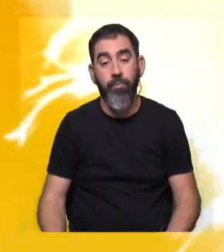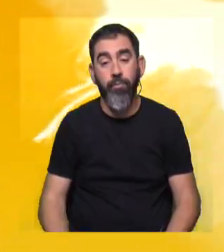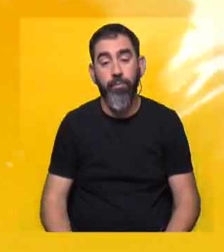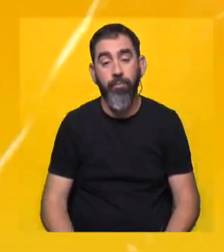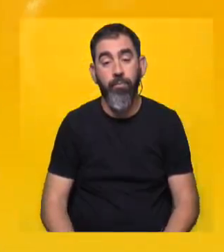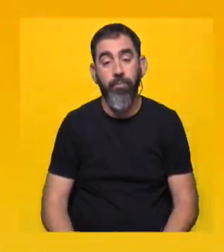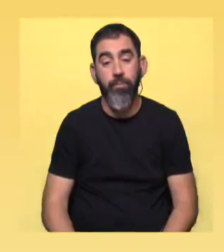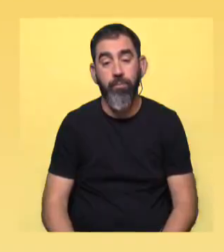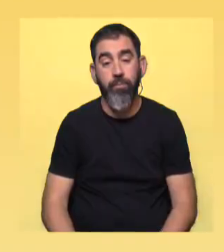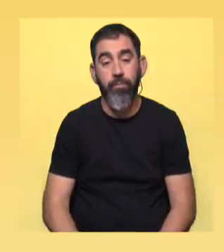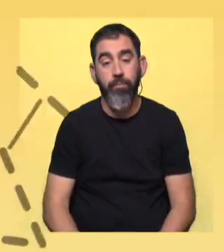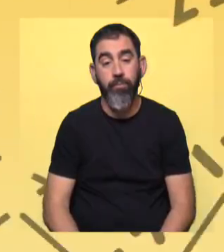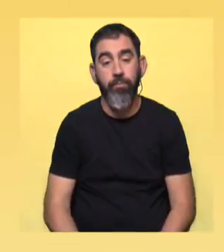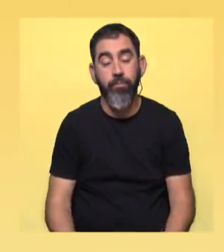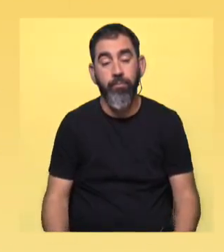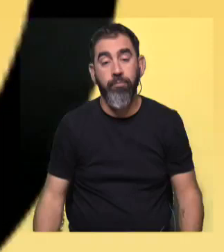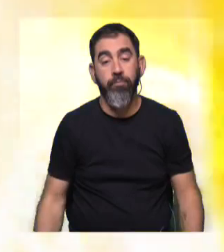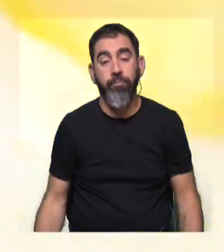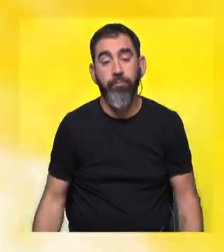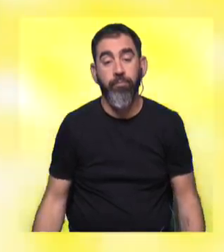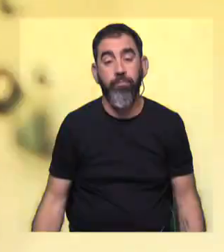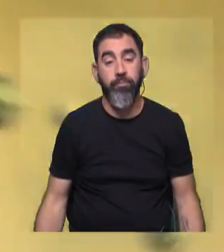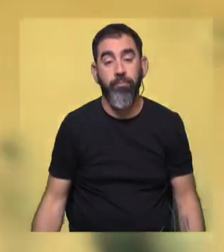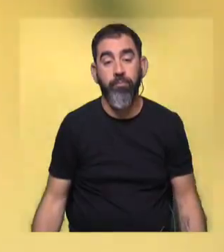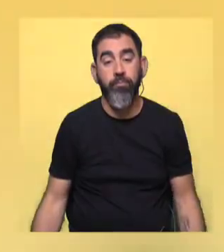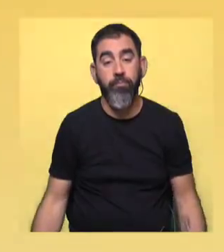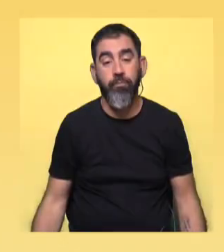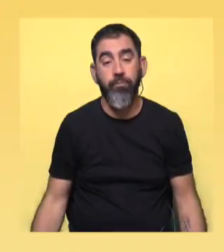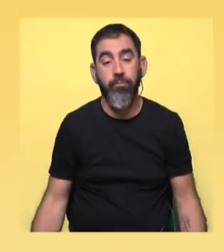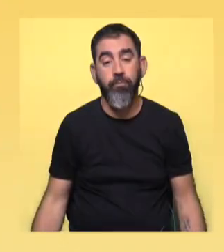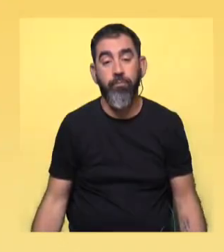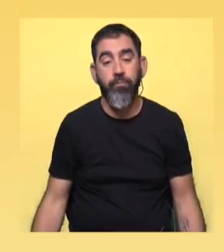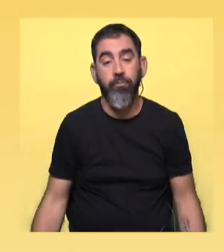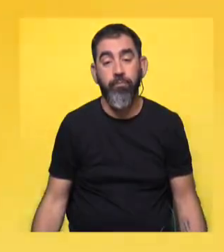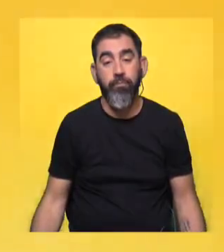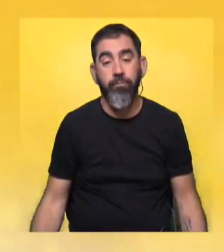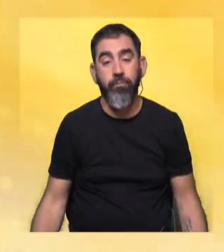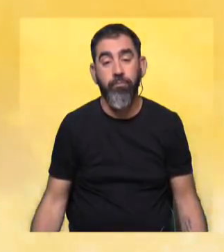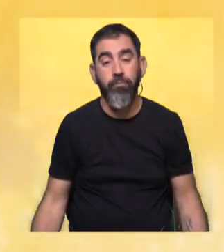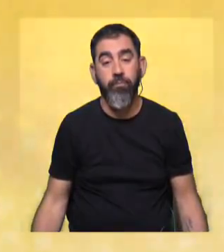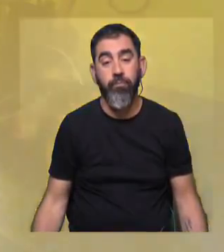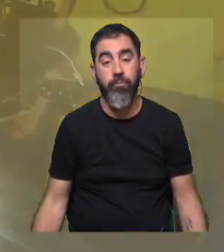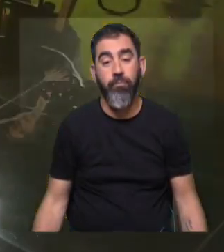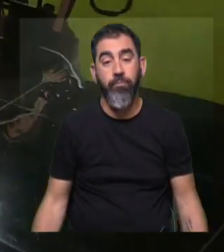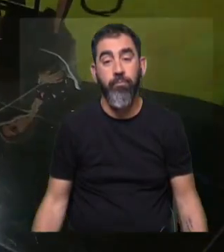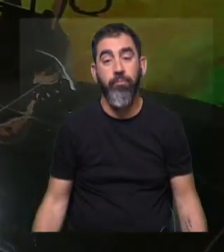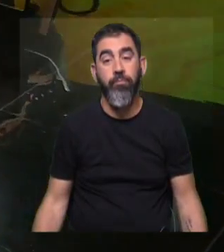Que sentimos el candombe bien de bien, nos sentamos a cantar en la